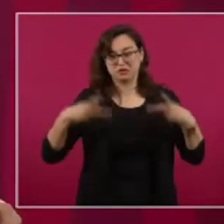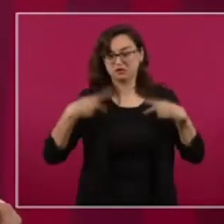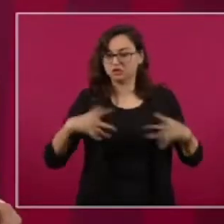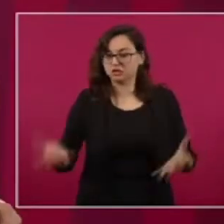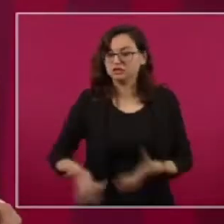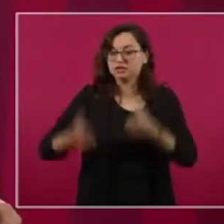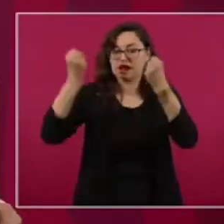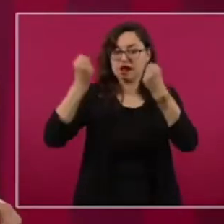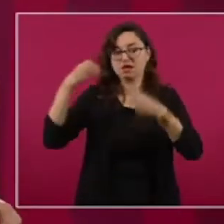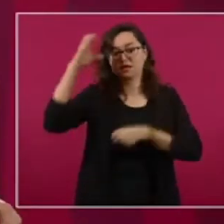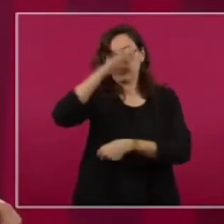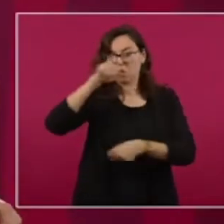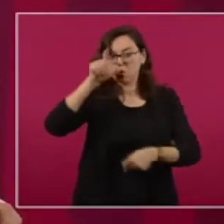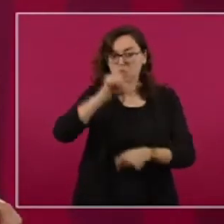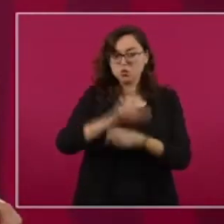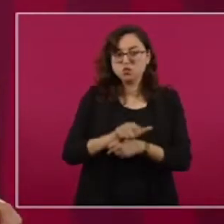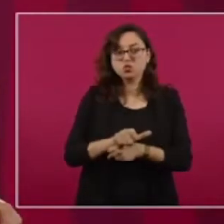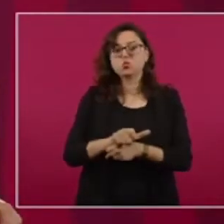las culturas